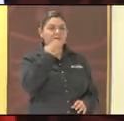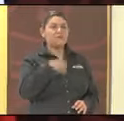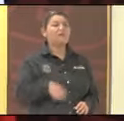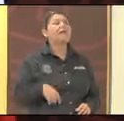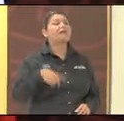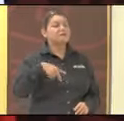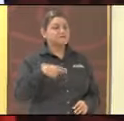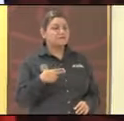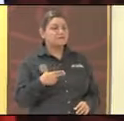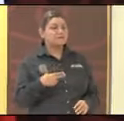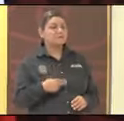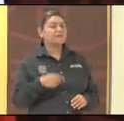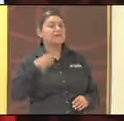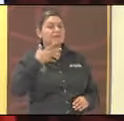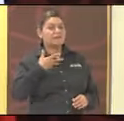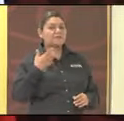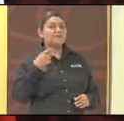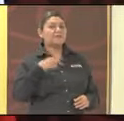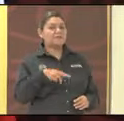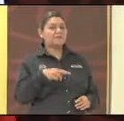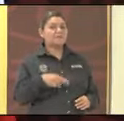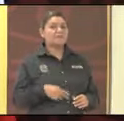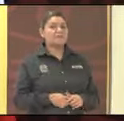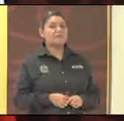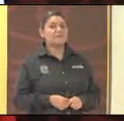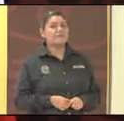También estuvimos...